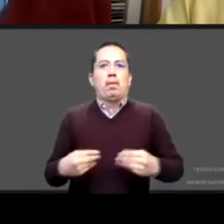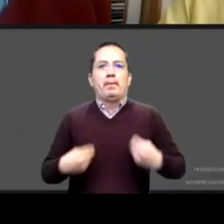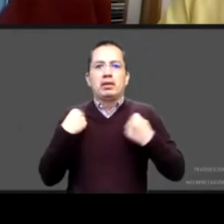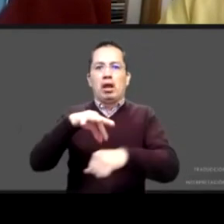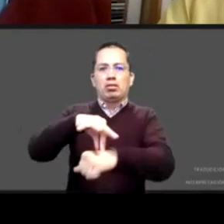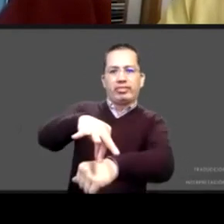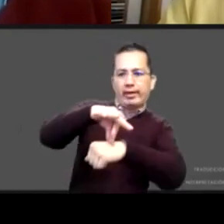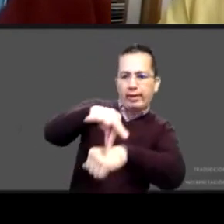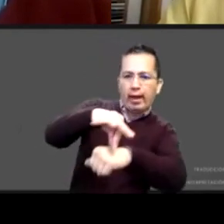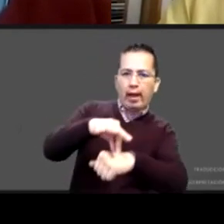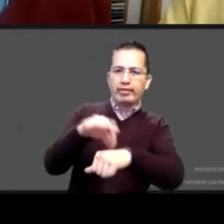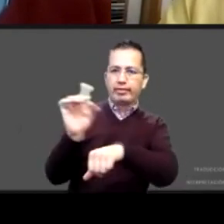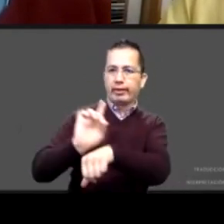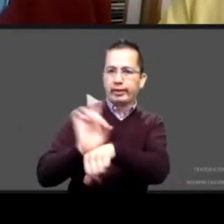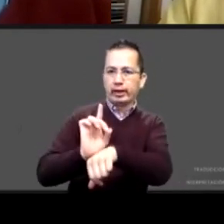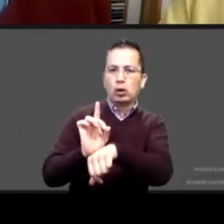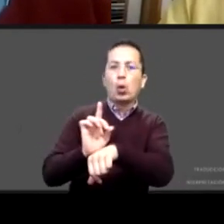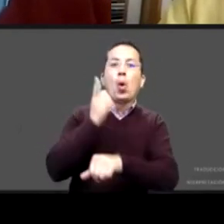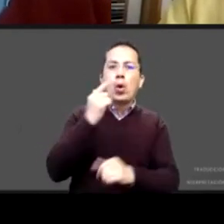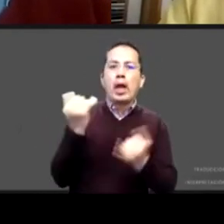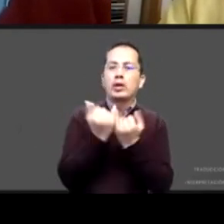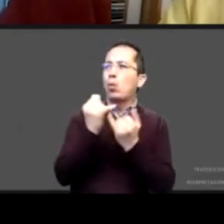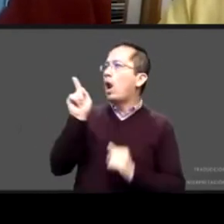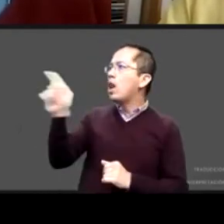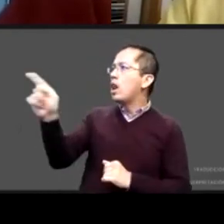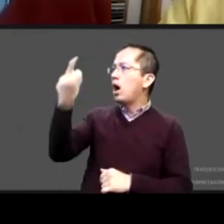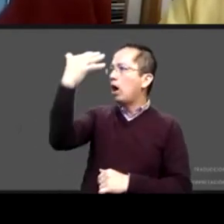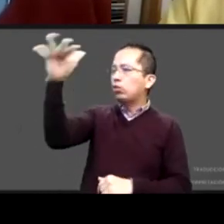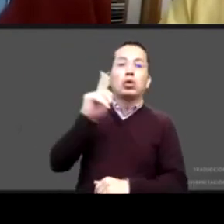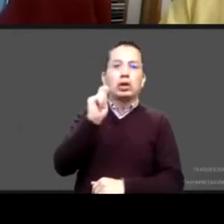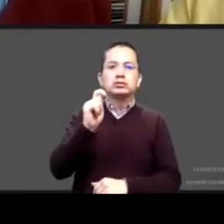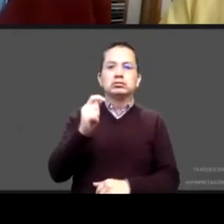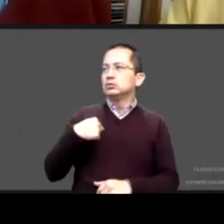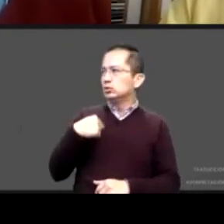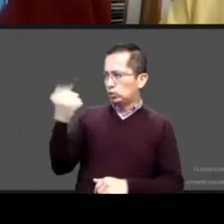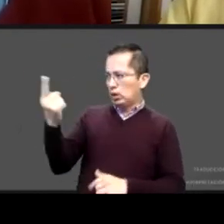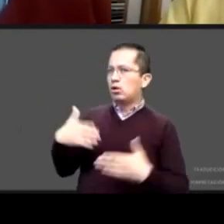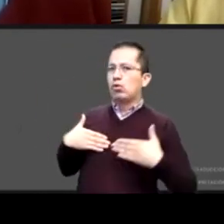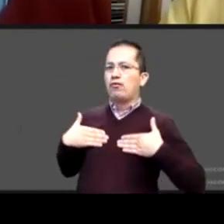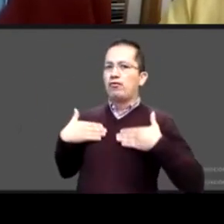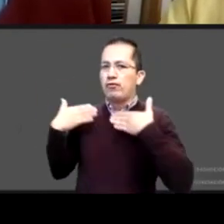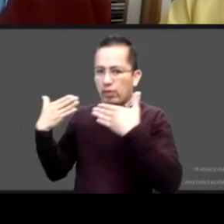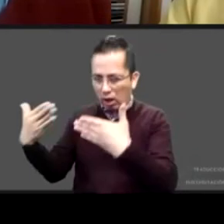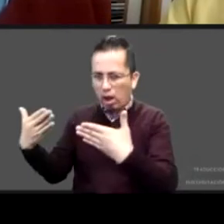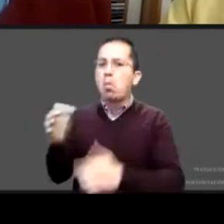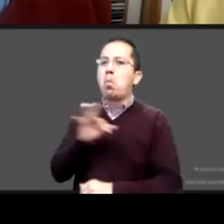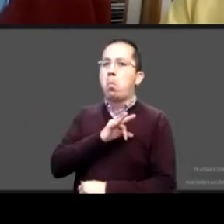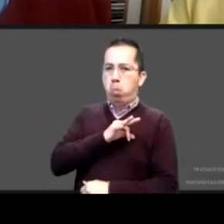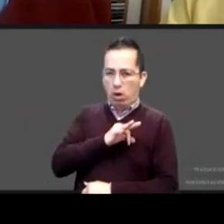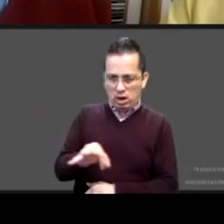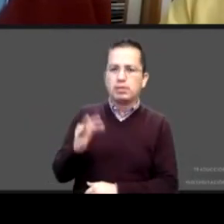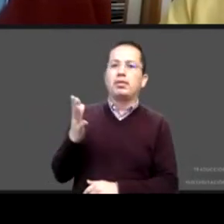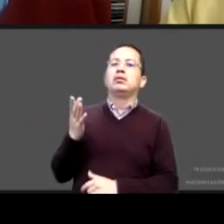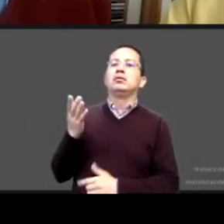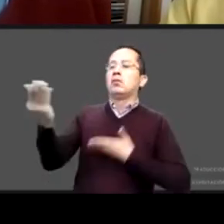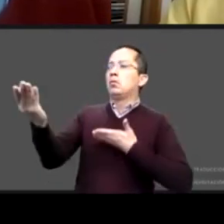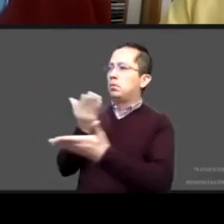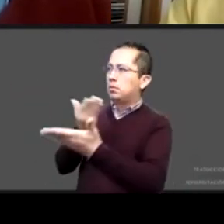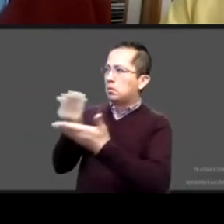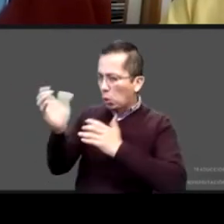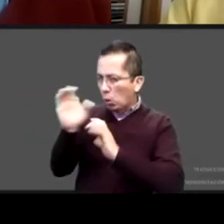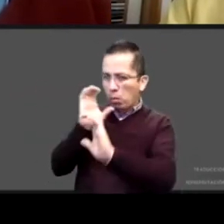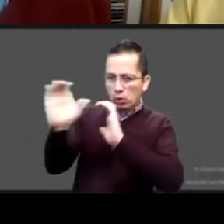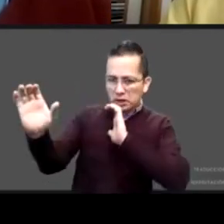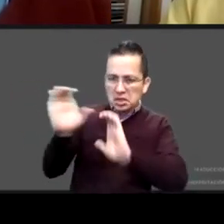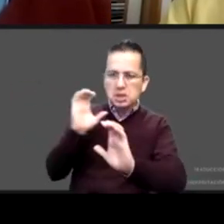vida cotidiana, y es un adulto que sea confiable, un adulto con quien comunicarse, un adulto